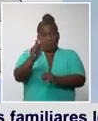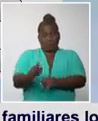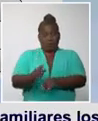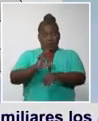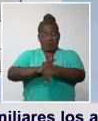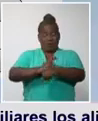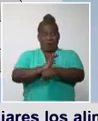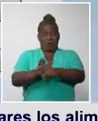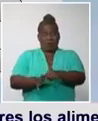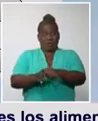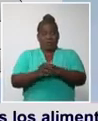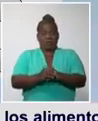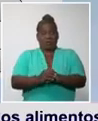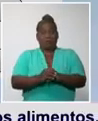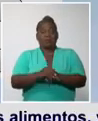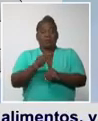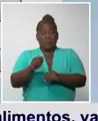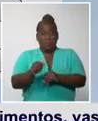un total de